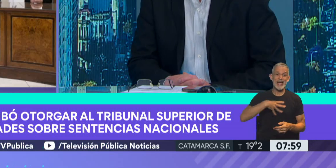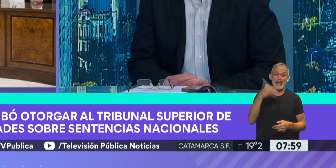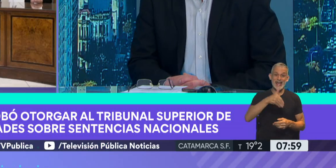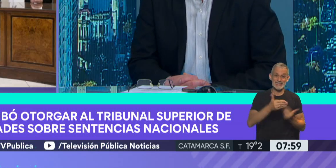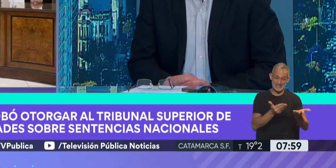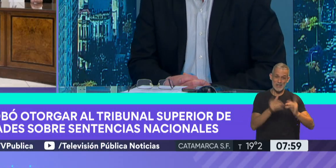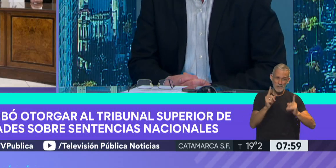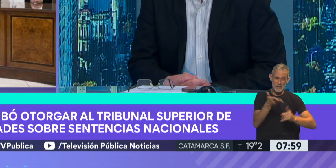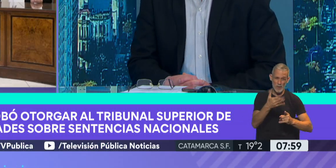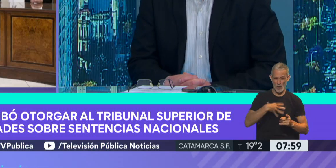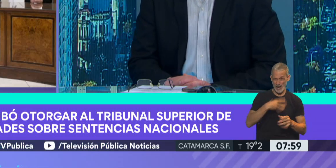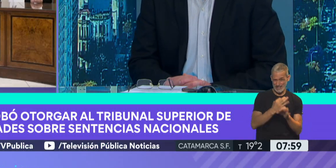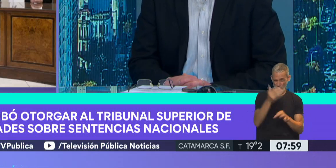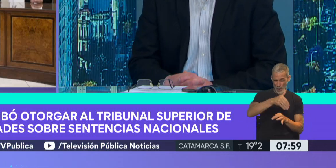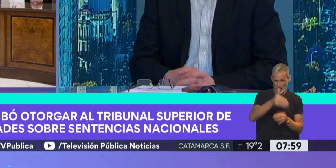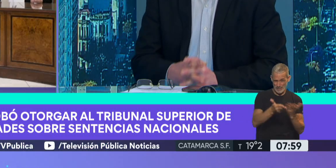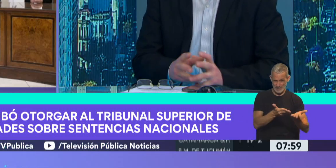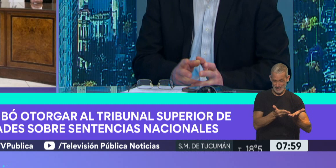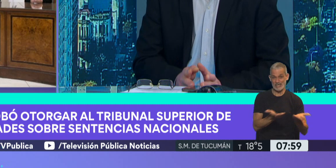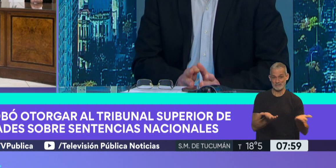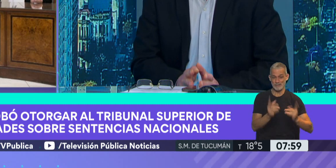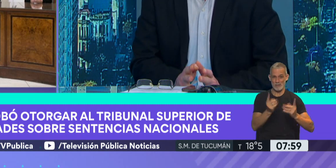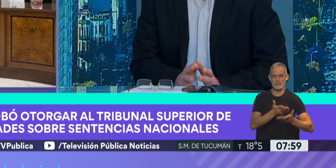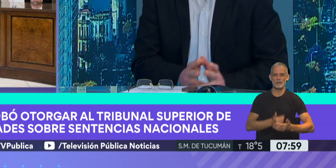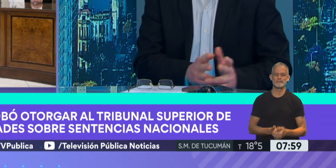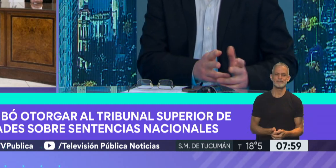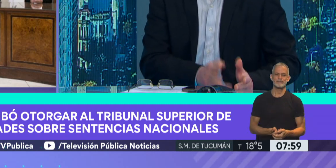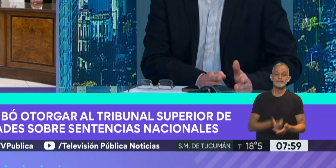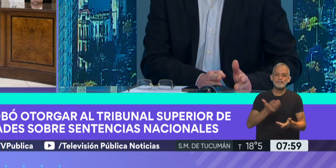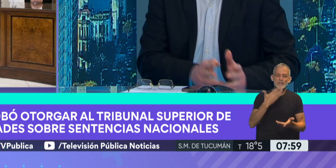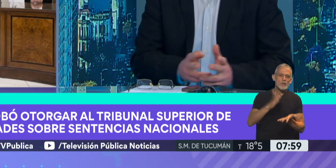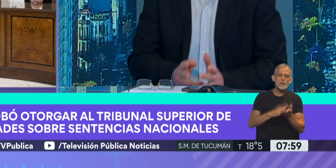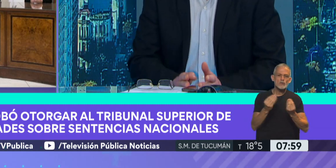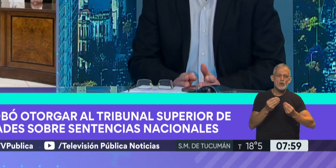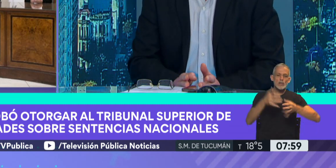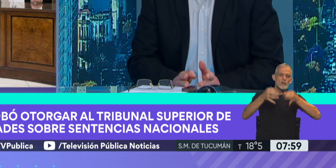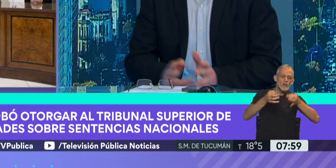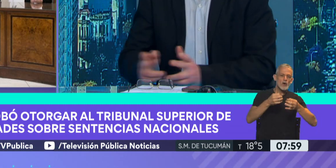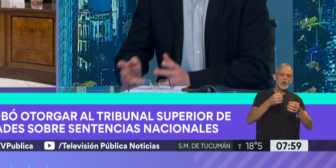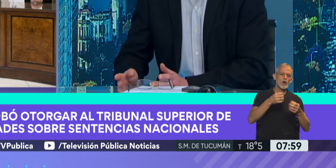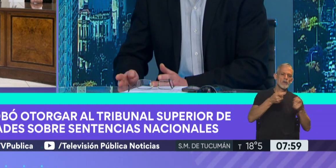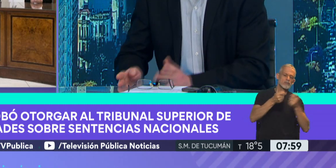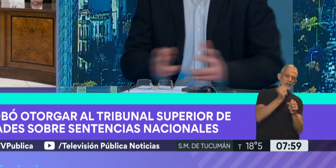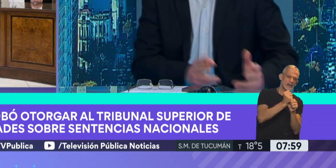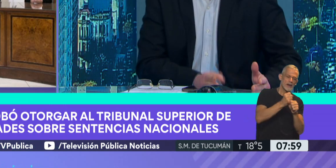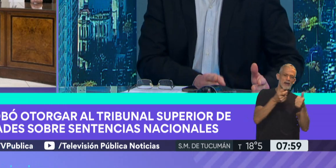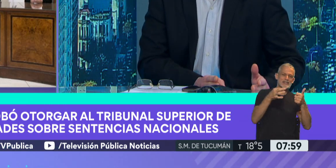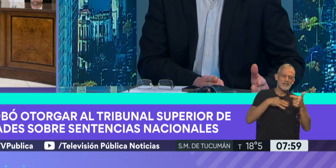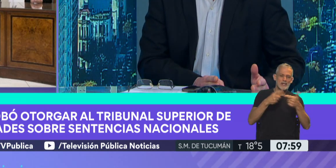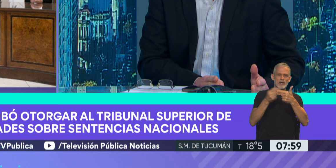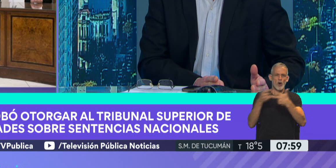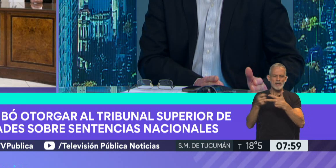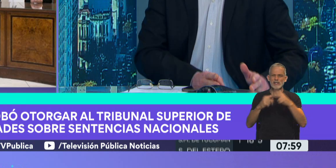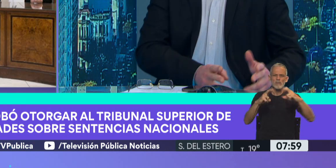claro. Concretamente. O las clases presenciales, por ejemplo. En ese caso. Ahora, cuando hablamos del fuero laboral, del fuero civil y del fuero comercial, ¿de qué